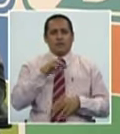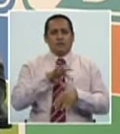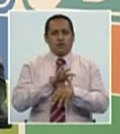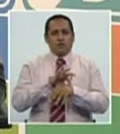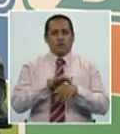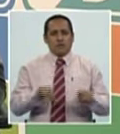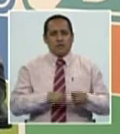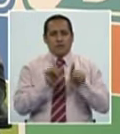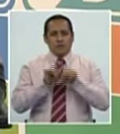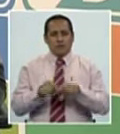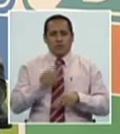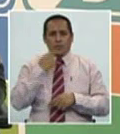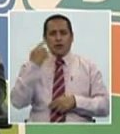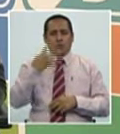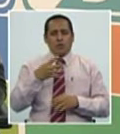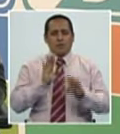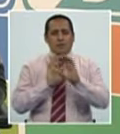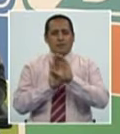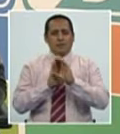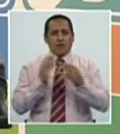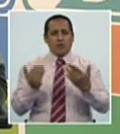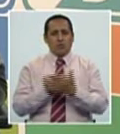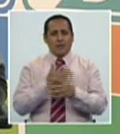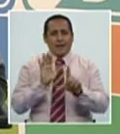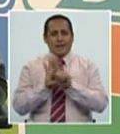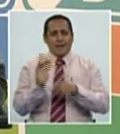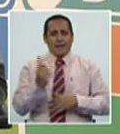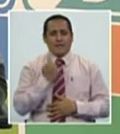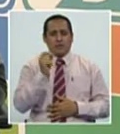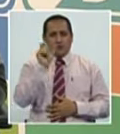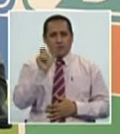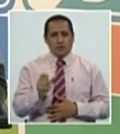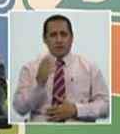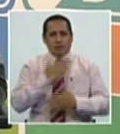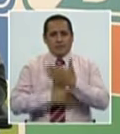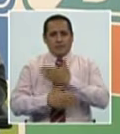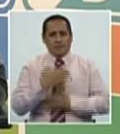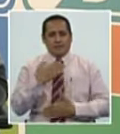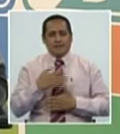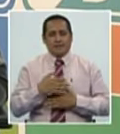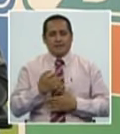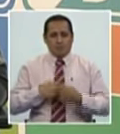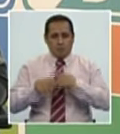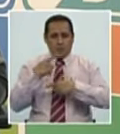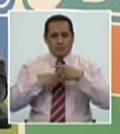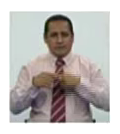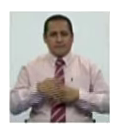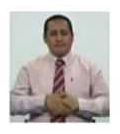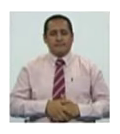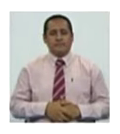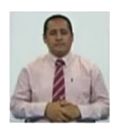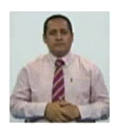Salud, sobre el cuarto capítulo de la nueva Ley General de las Personas con Discapacidad. Ya volvemos.